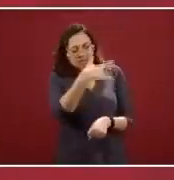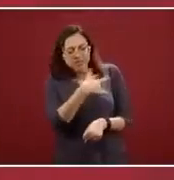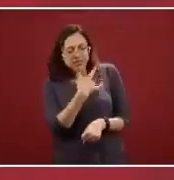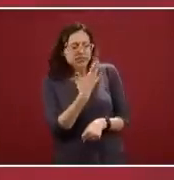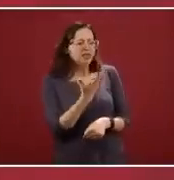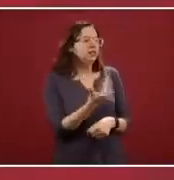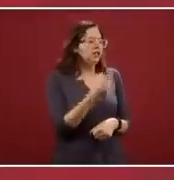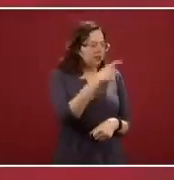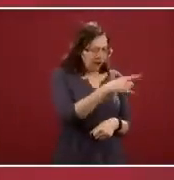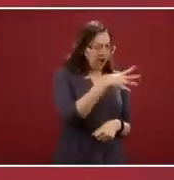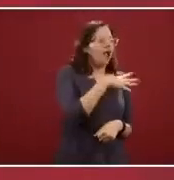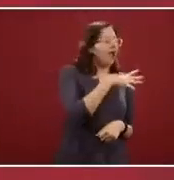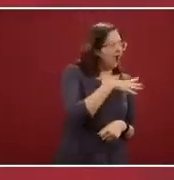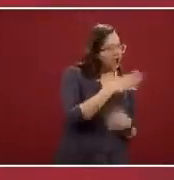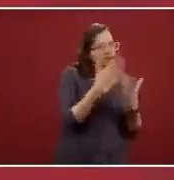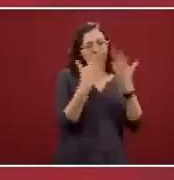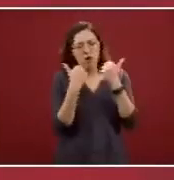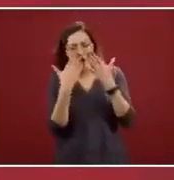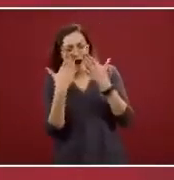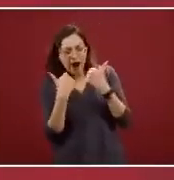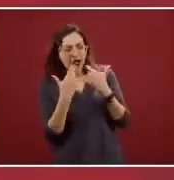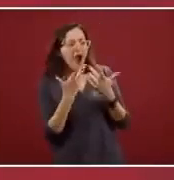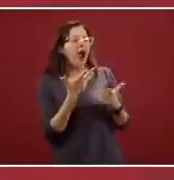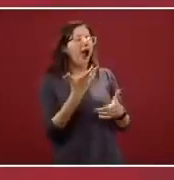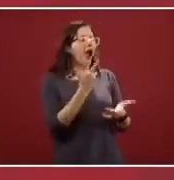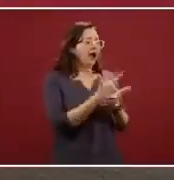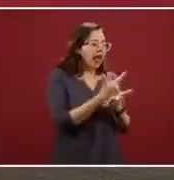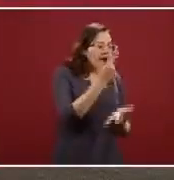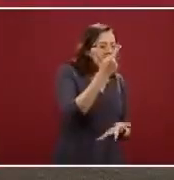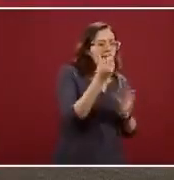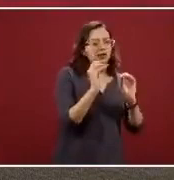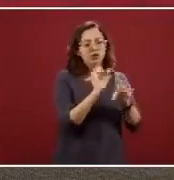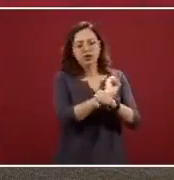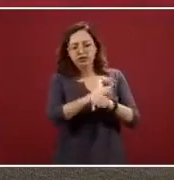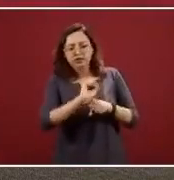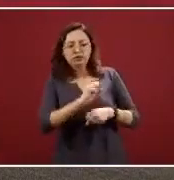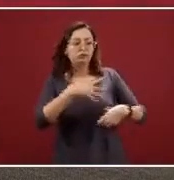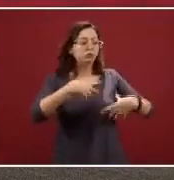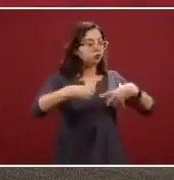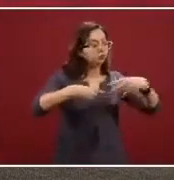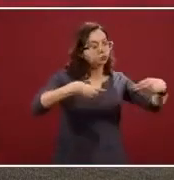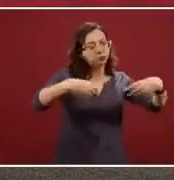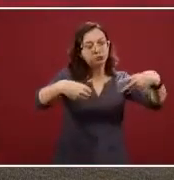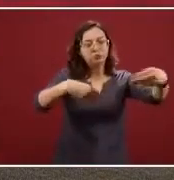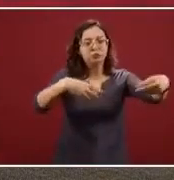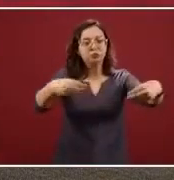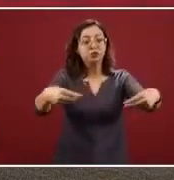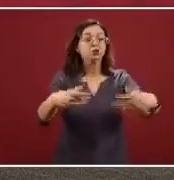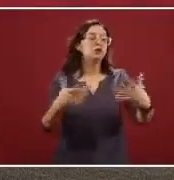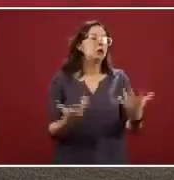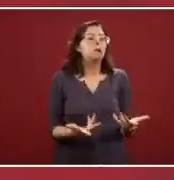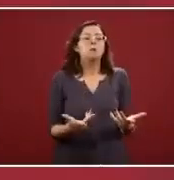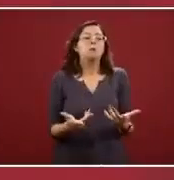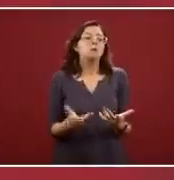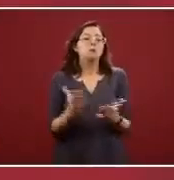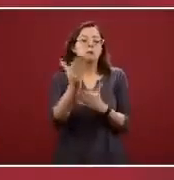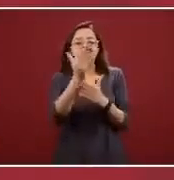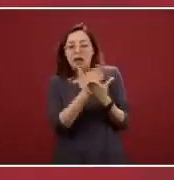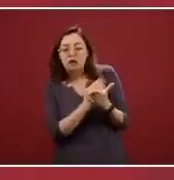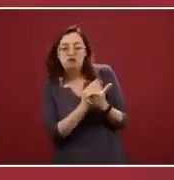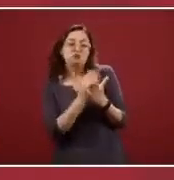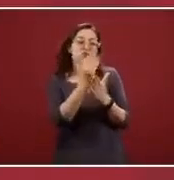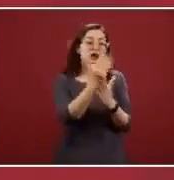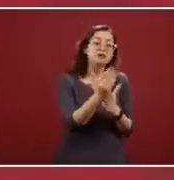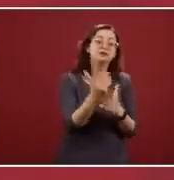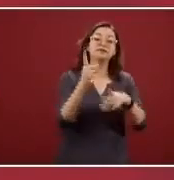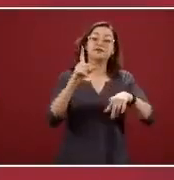en un momento el virus, qué tan intensa o no es la transmisión comunitaria, que reitero son datos muy importantes porque van de la mano a cómo